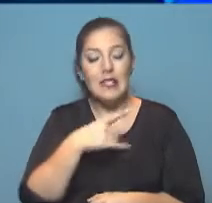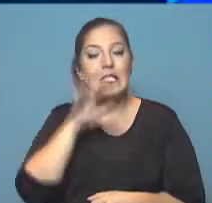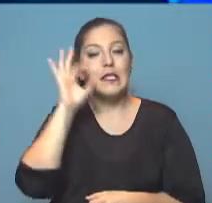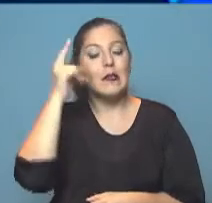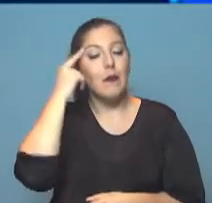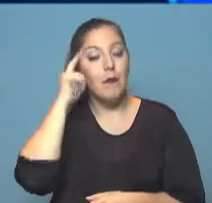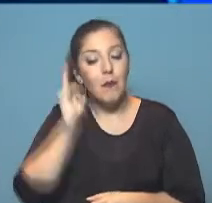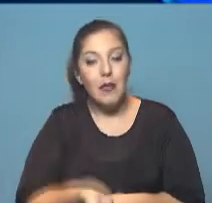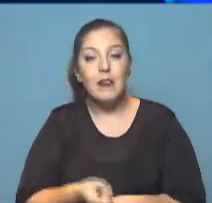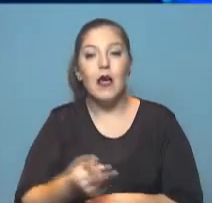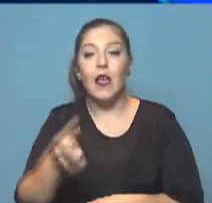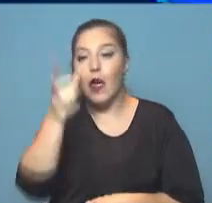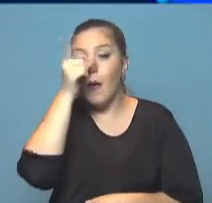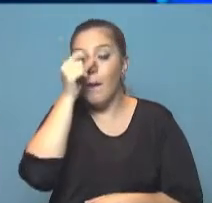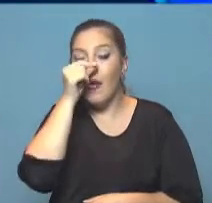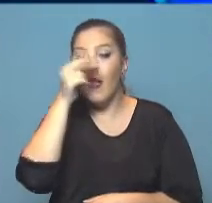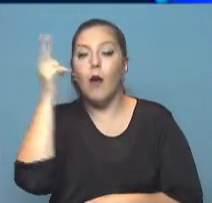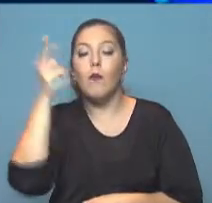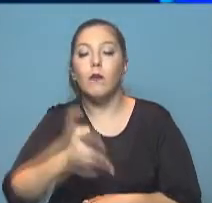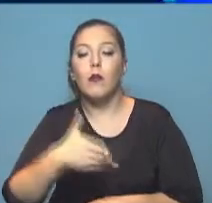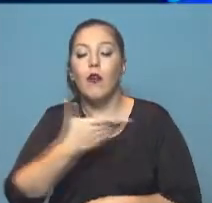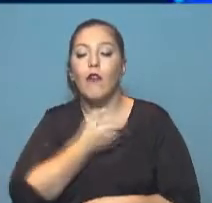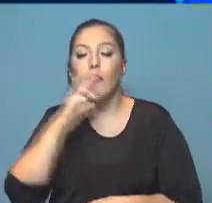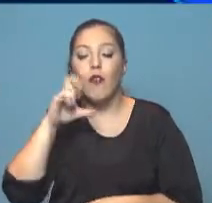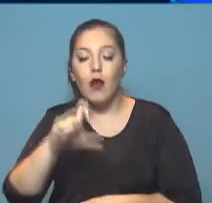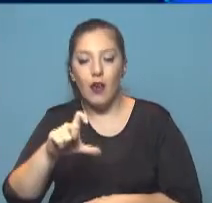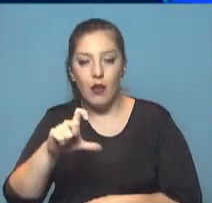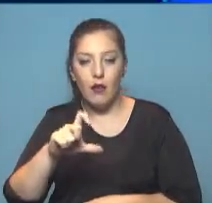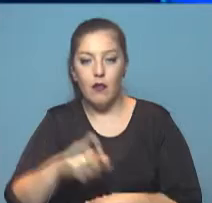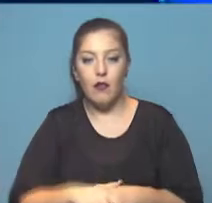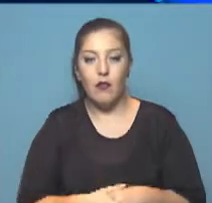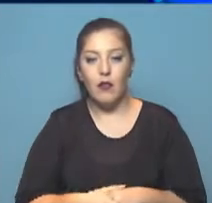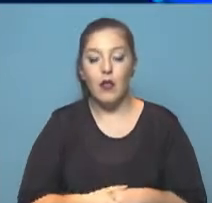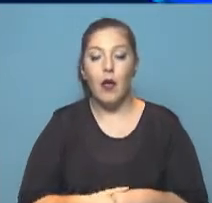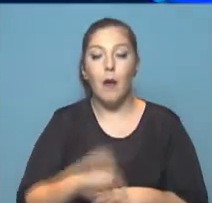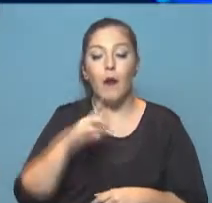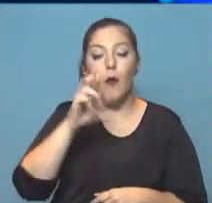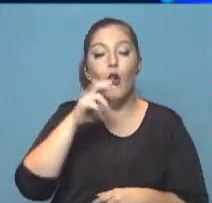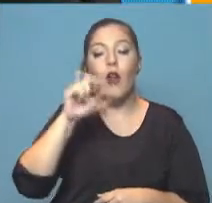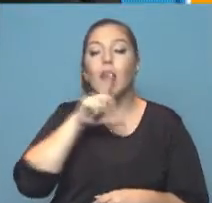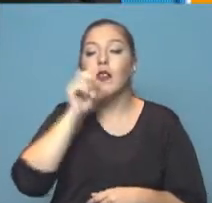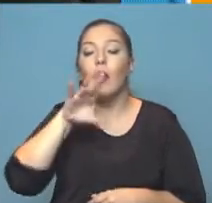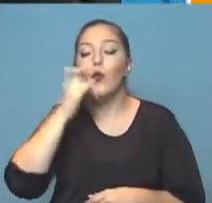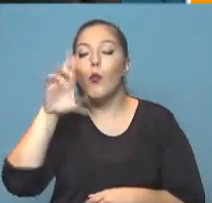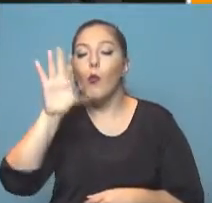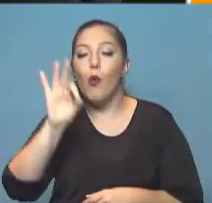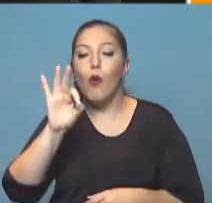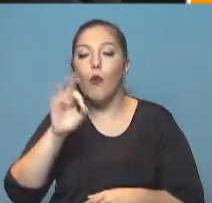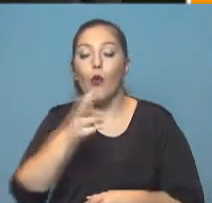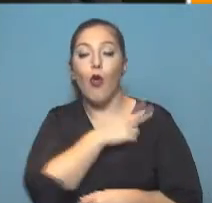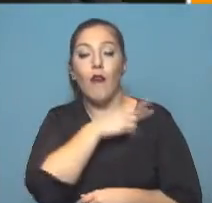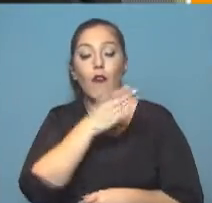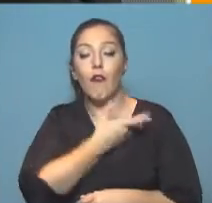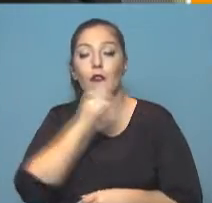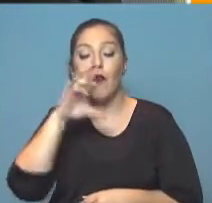convencido que a su padre lo mató la FARC. Si bien Pablo Catatumbo, uno de los líderes de la FARC, en La